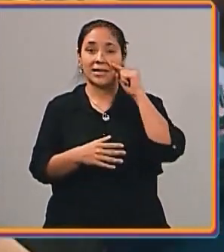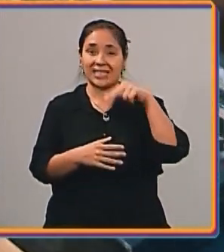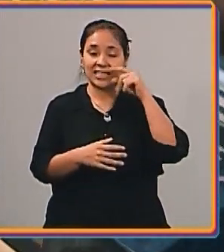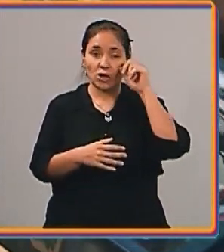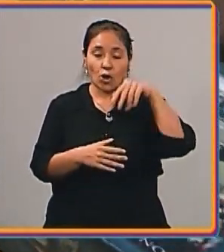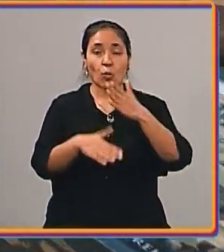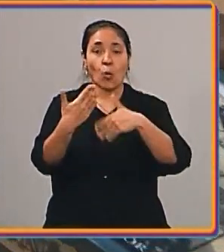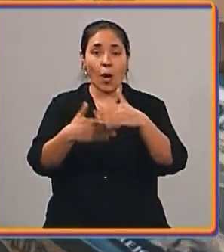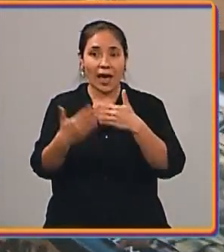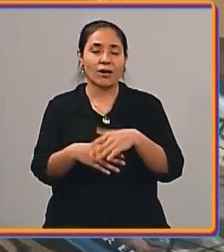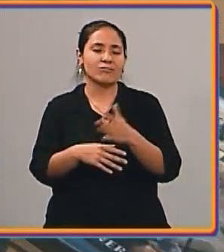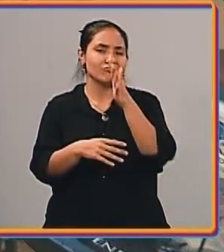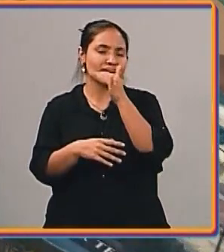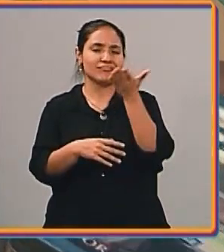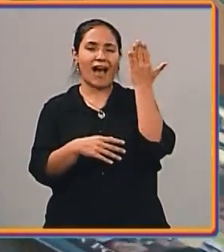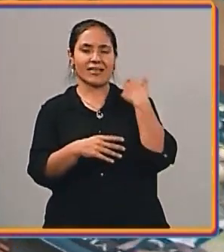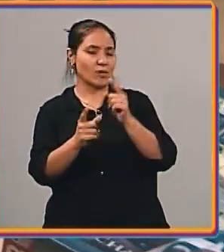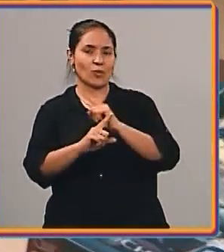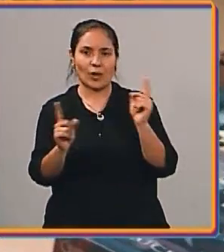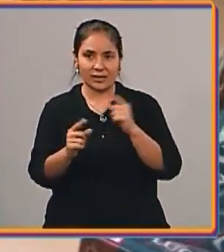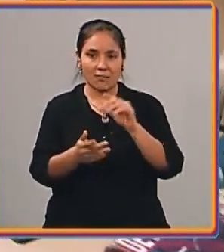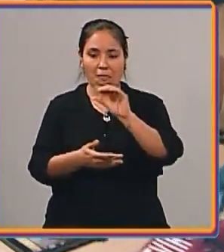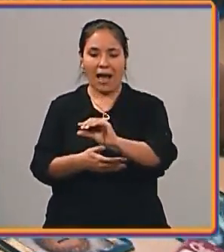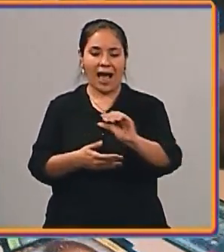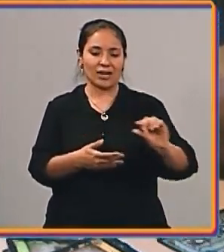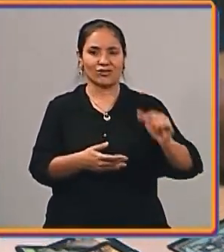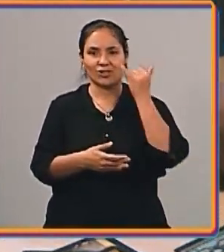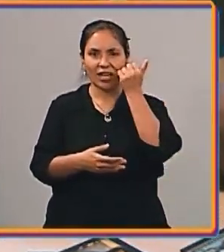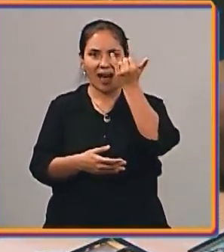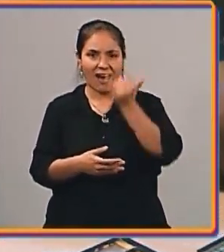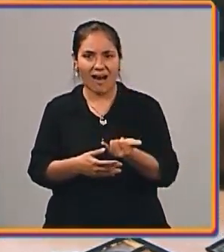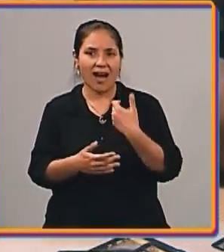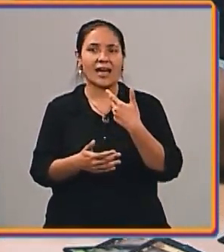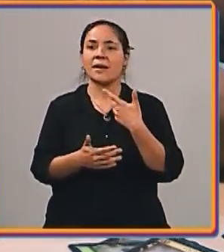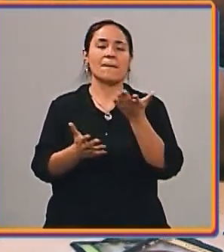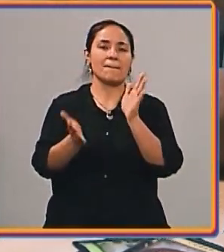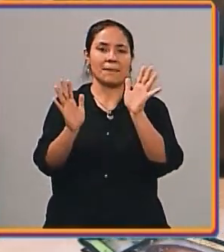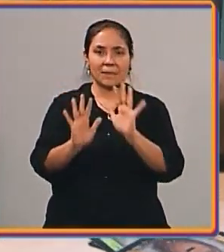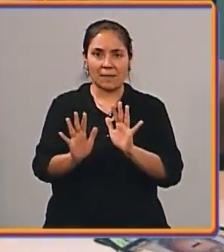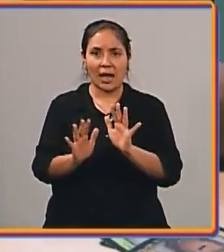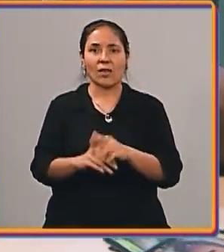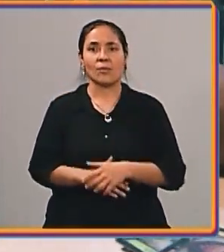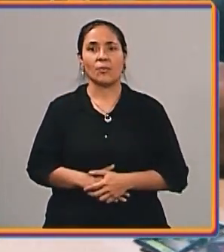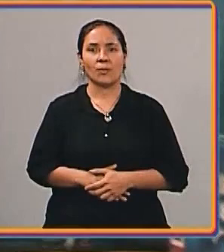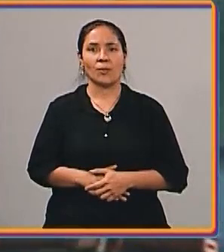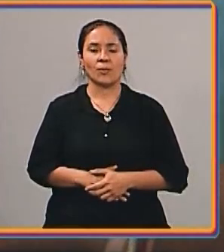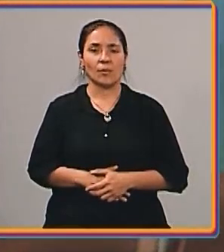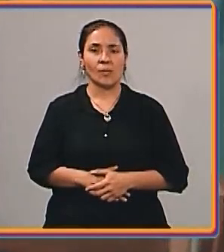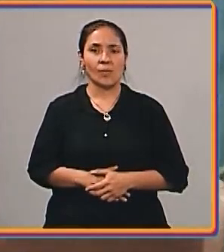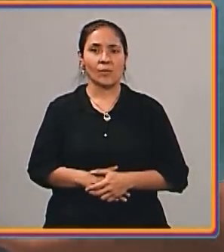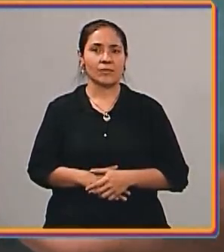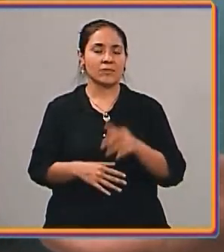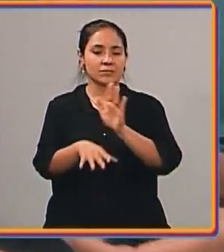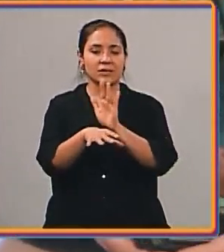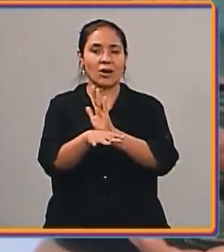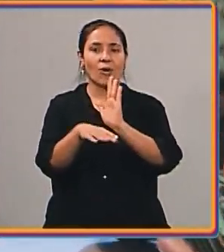Dominion no es un juego de cartas a la vieja usanza en el que ya tenés un mazo predeterminado o personalizado por vos.